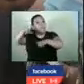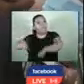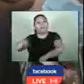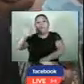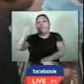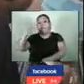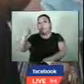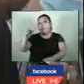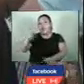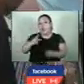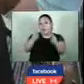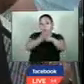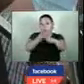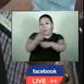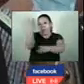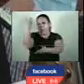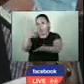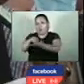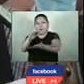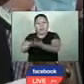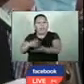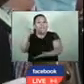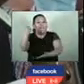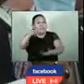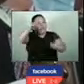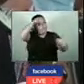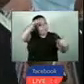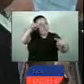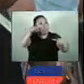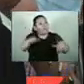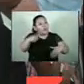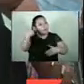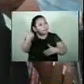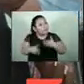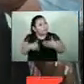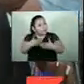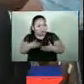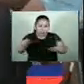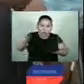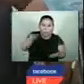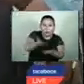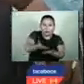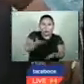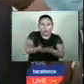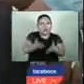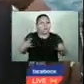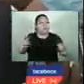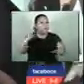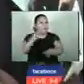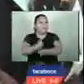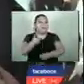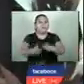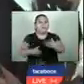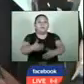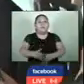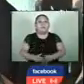una reprogramación porque aún no se han alcanzado los acuerdos definitivos para una salida alterna como lo es el procedimiento abreviado.